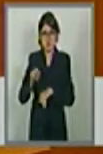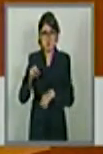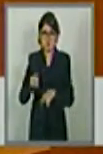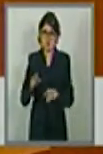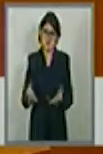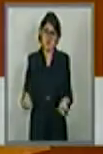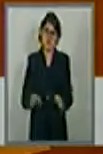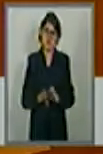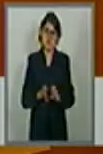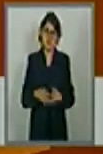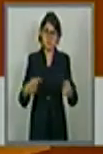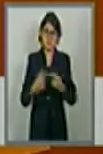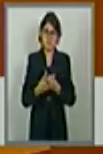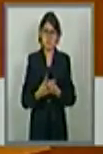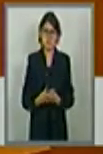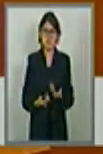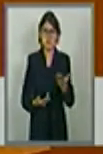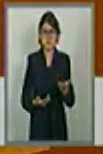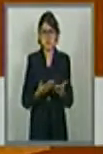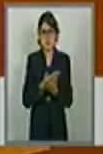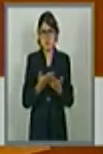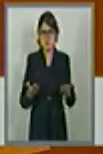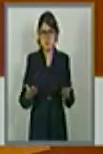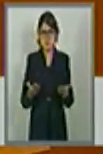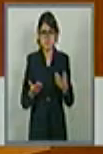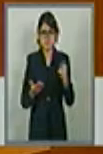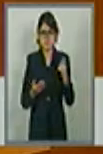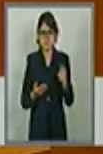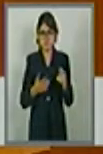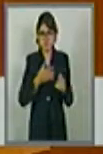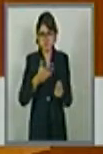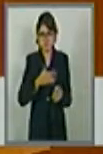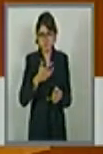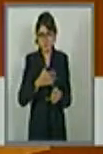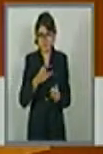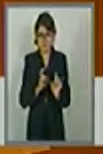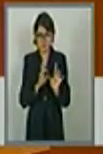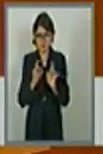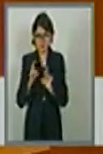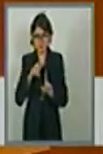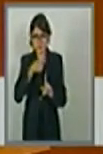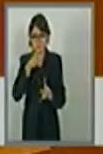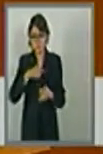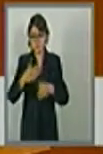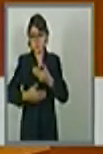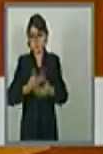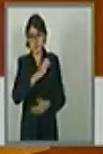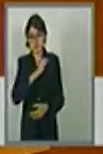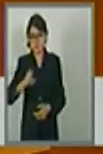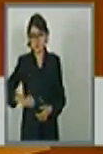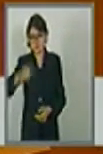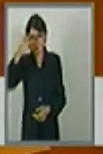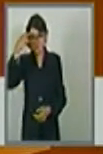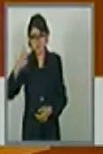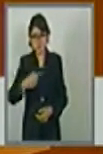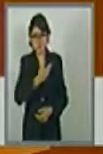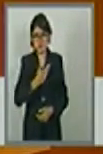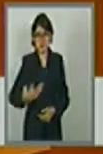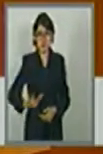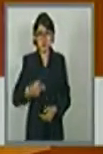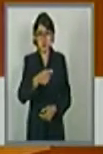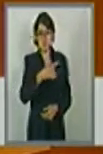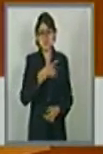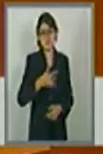nuestro país. En esta escena, resulta inconcebible que uno de los candidatos a la presidencia de la República